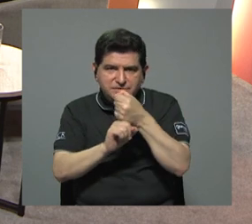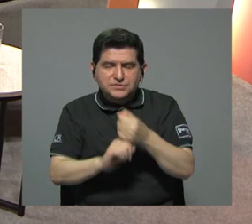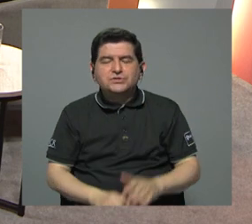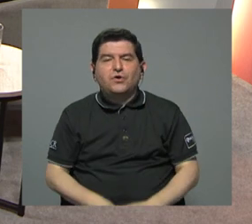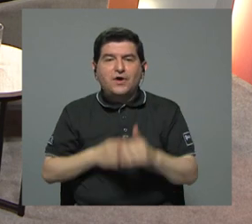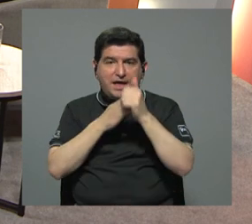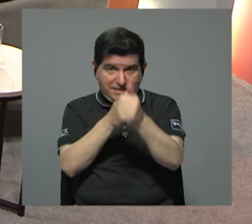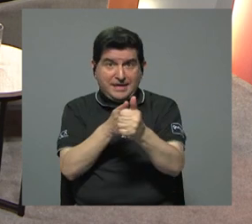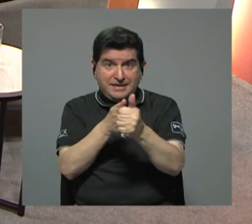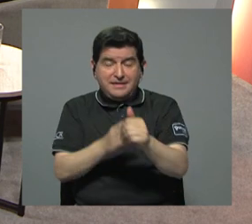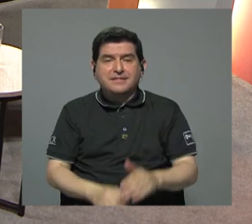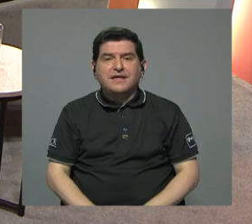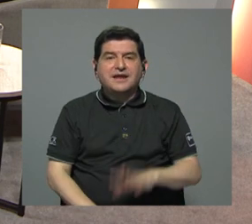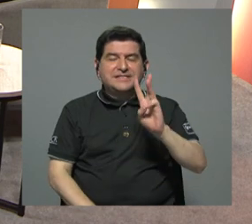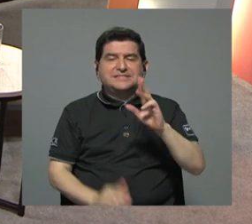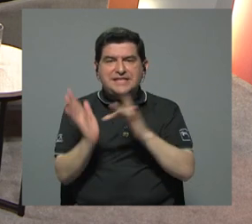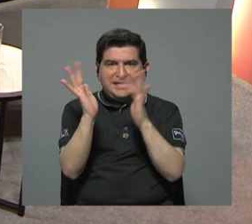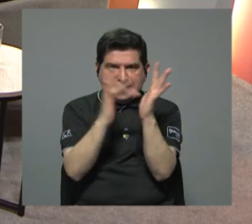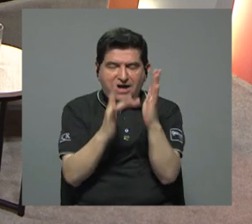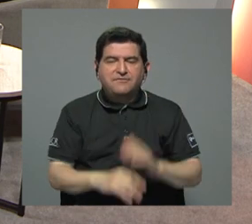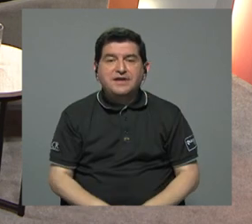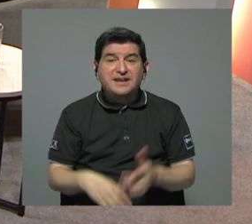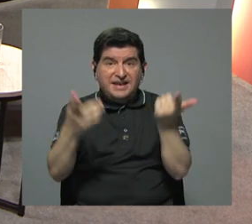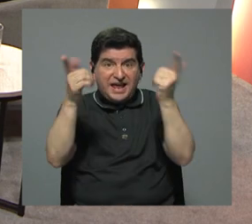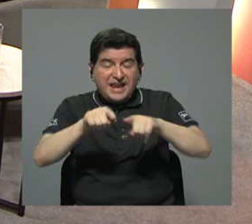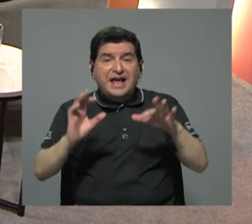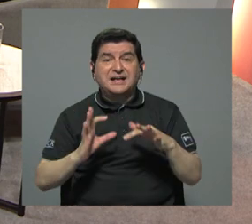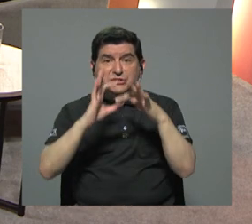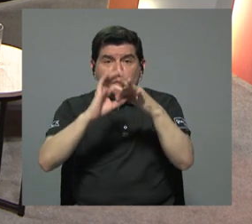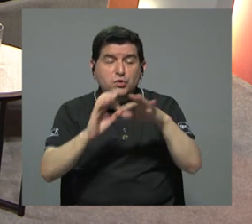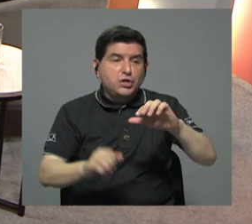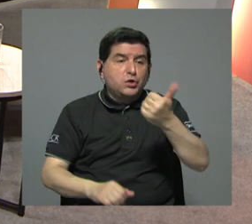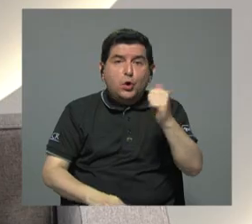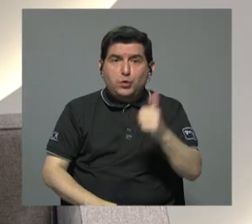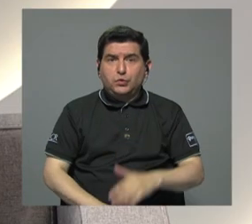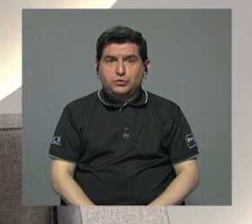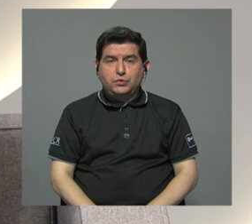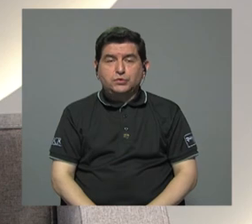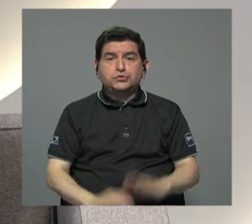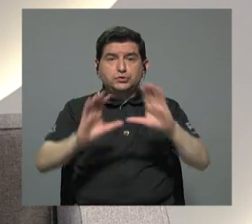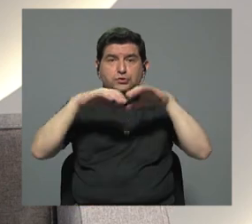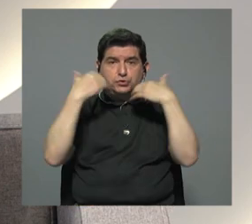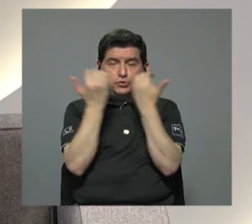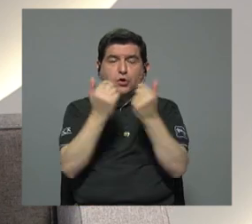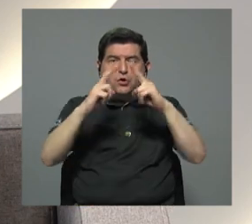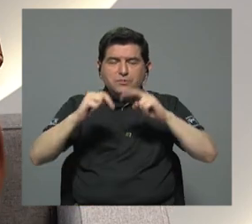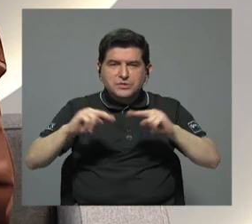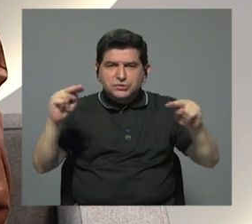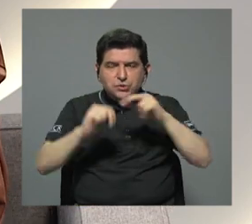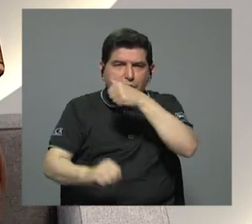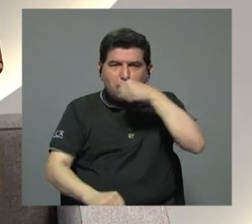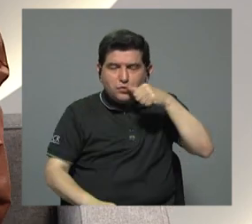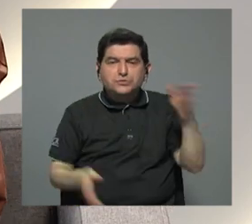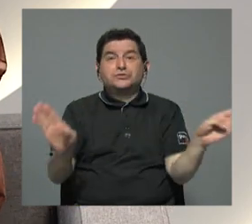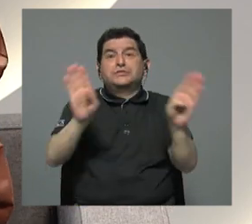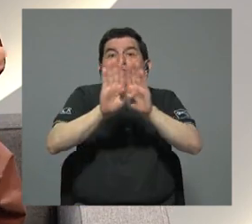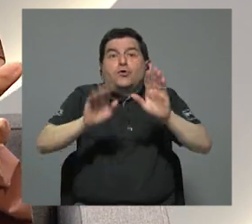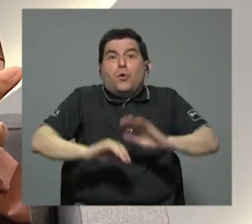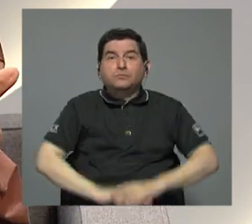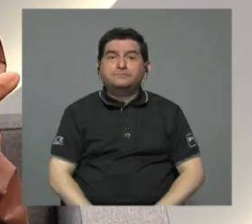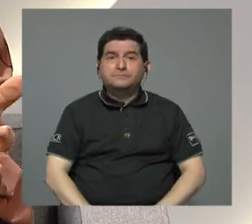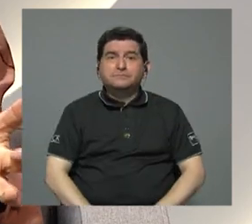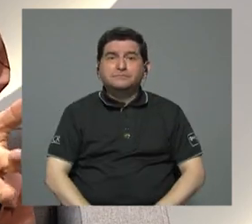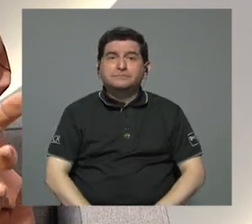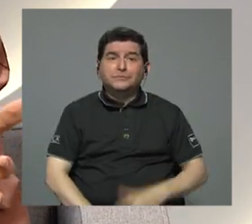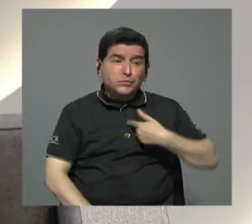dirigente y verdad el 6 de abril ese caso se unió junto con otros la comisión que veía lo del narcotráfico quedó cerrada entonces